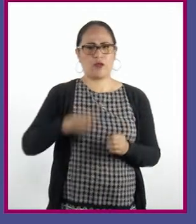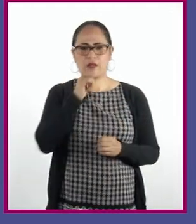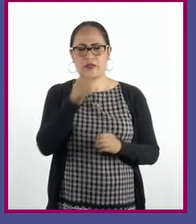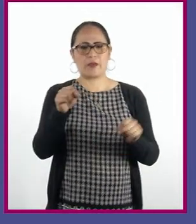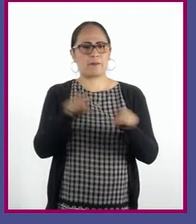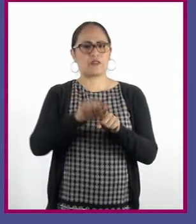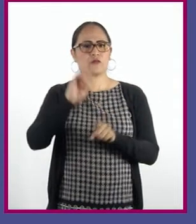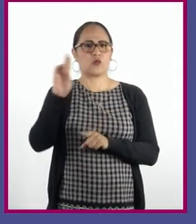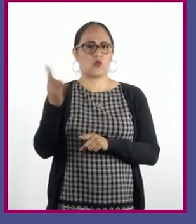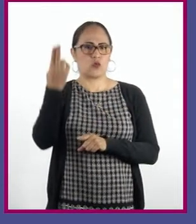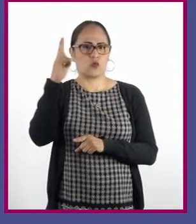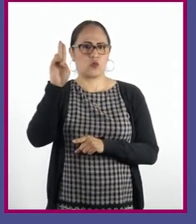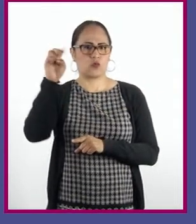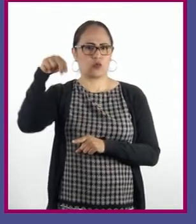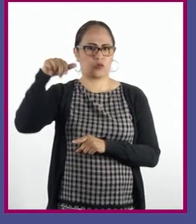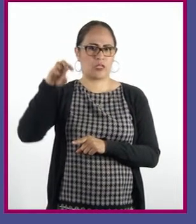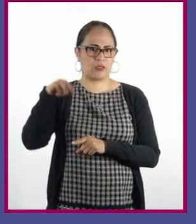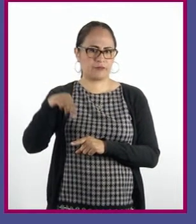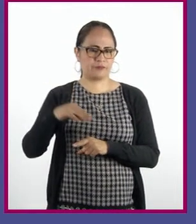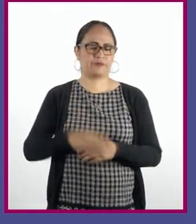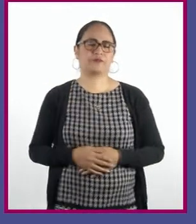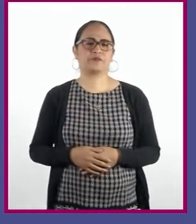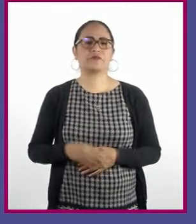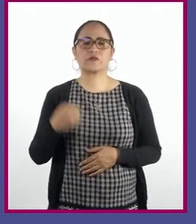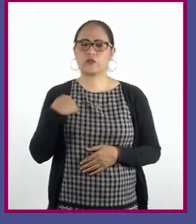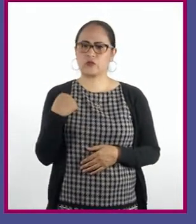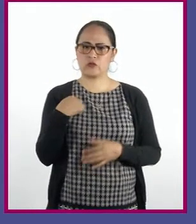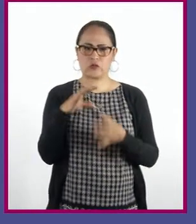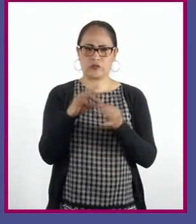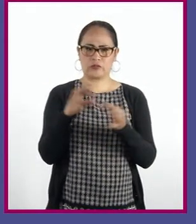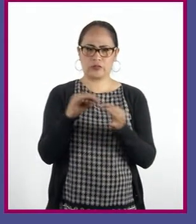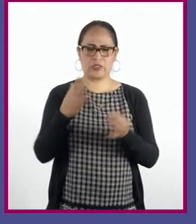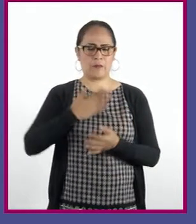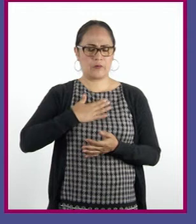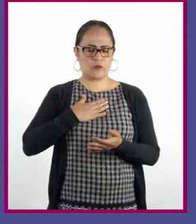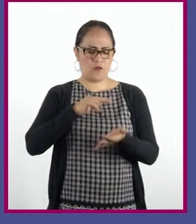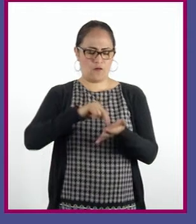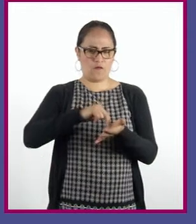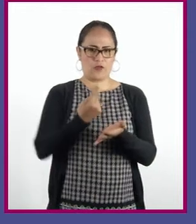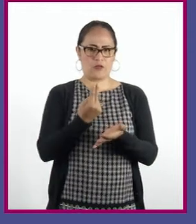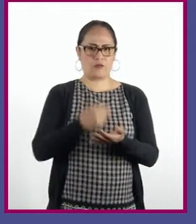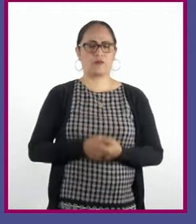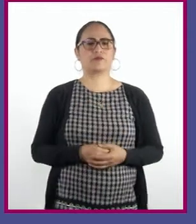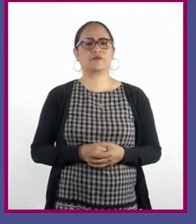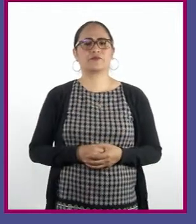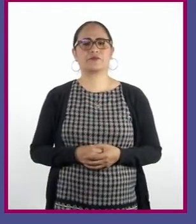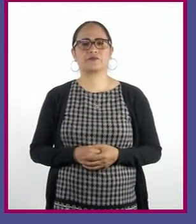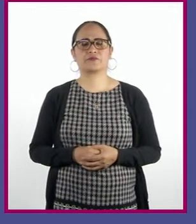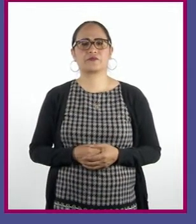México. Para constancia de lo expuesto, se firma esta declaración a los